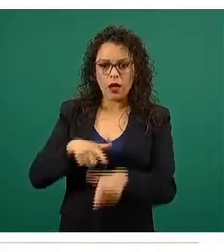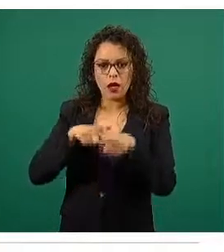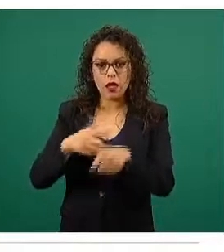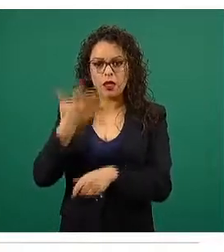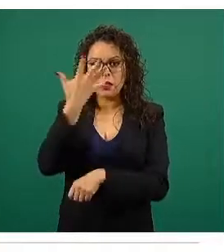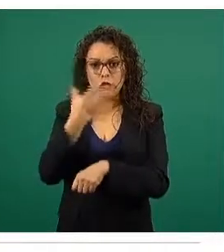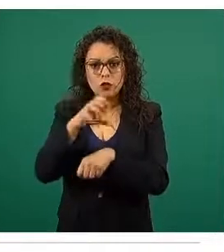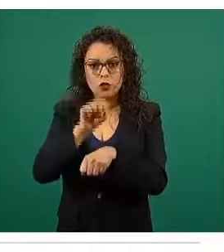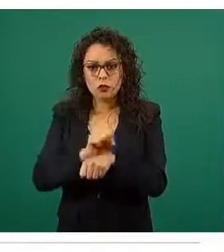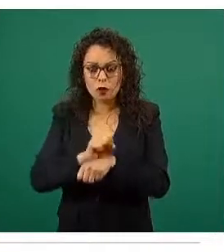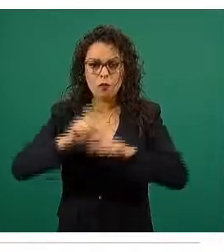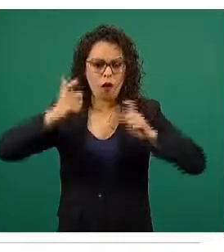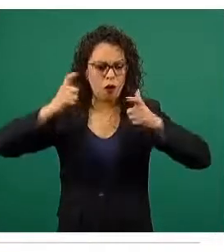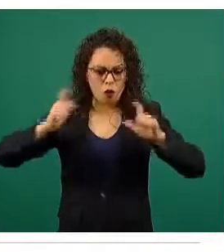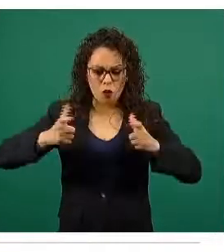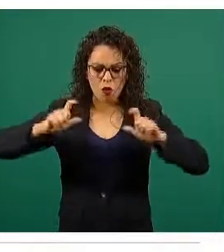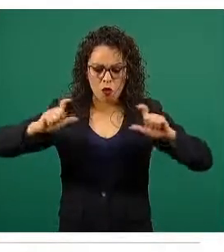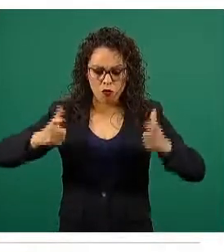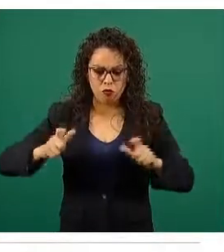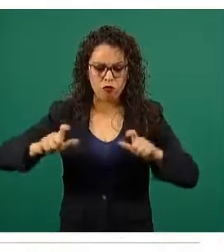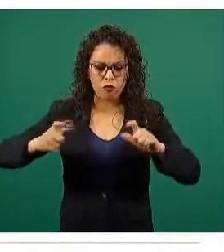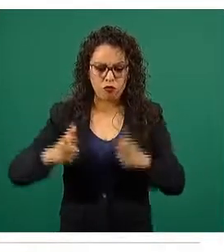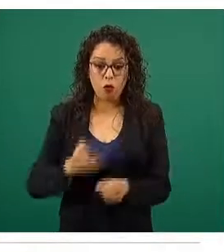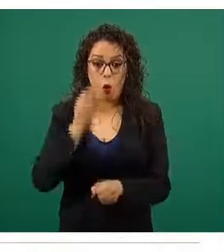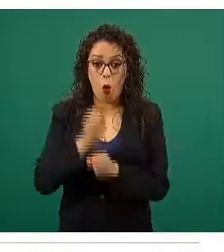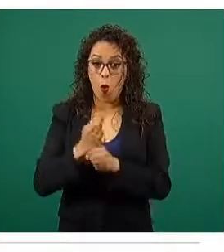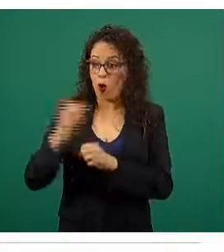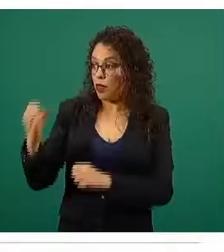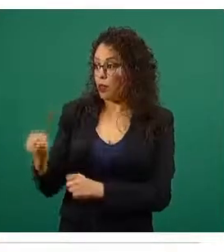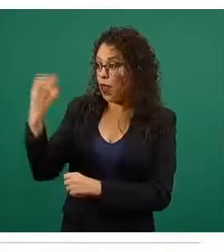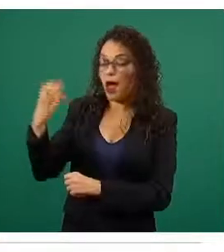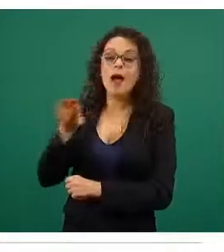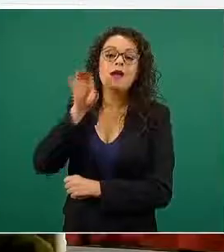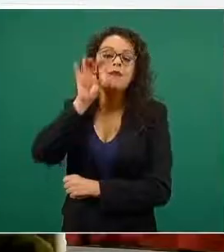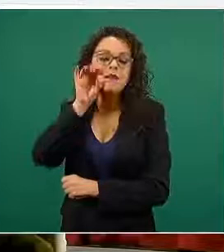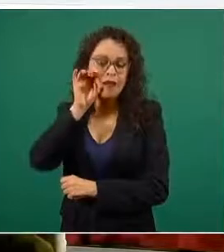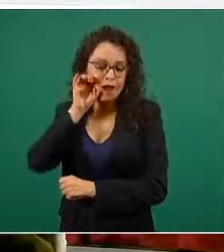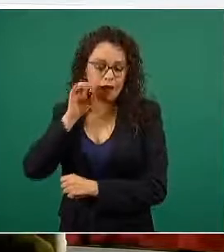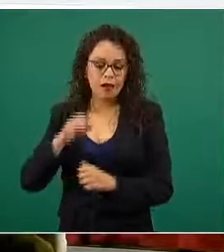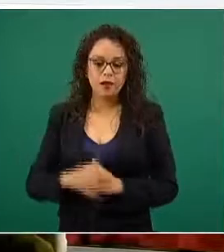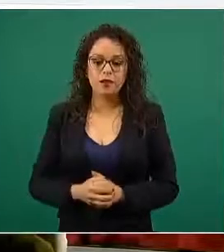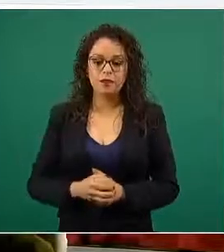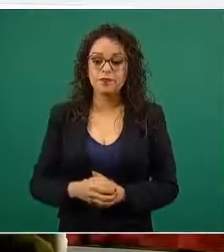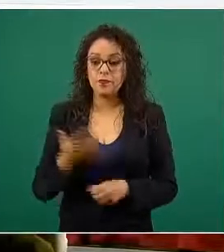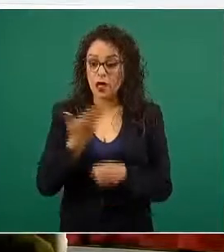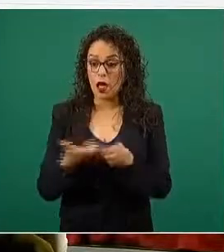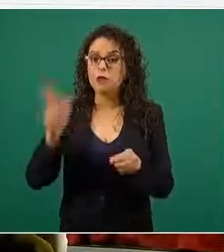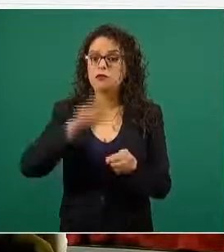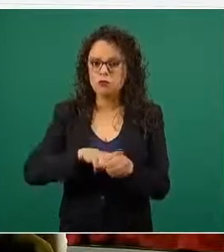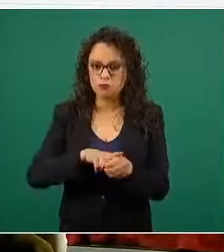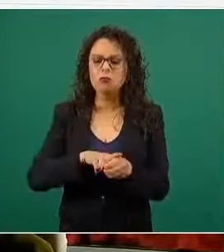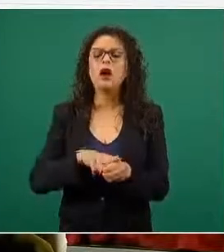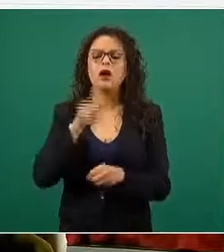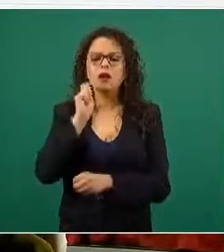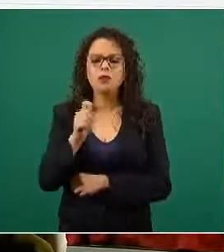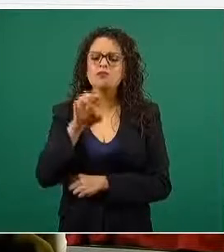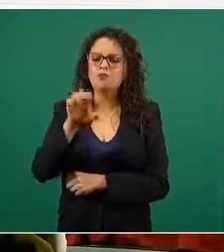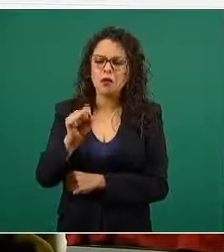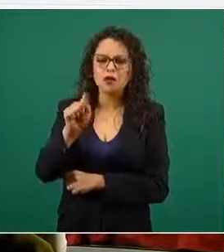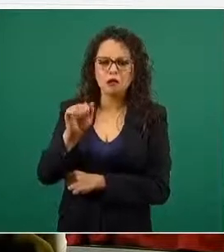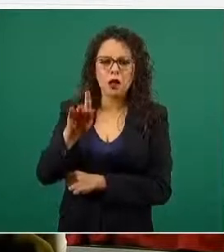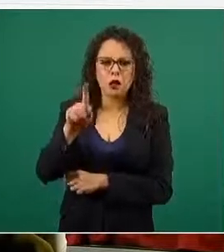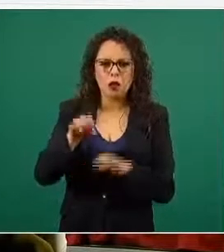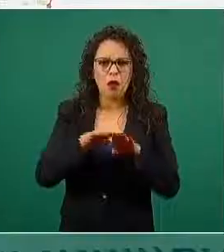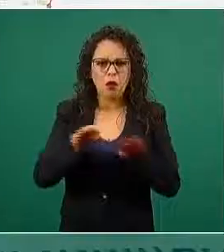semanas continuas de reducción, está en semáforo naranja. La siguiente, la hospitalización estable y tiene casi